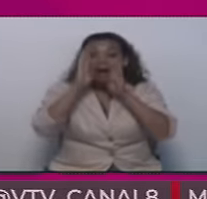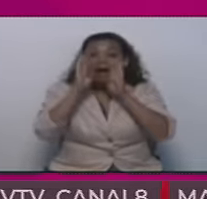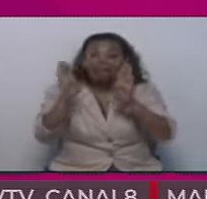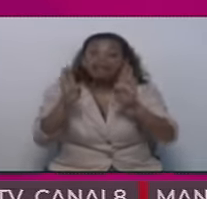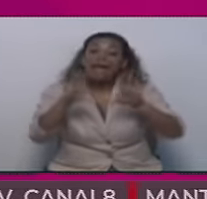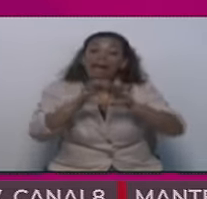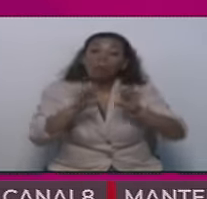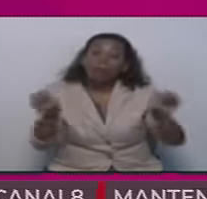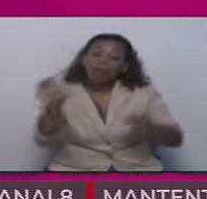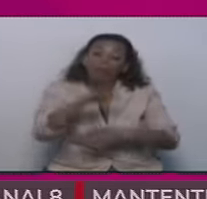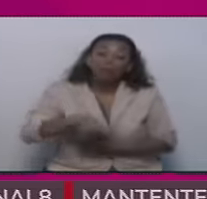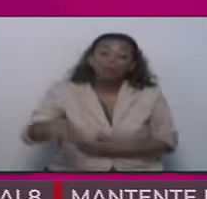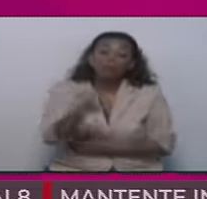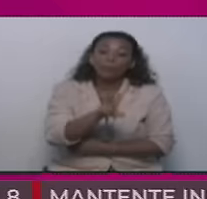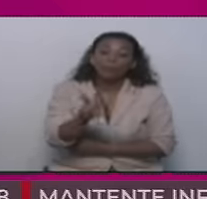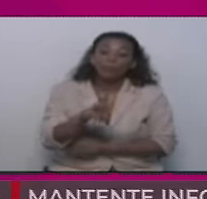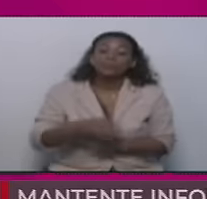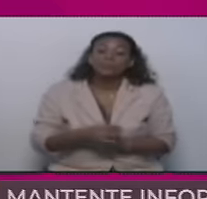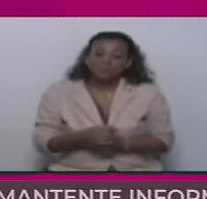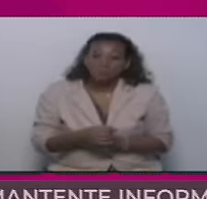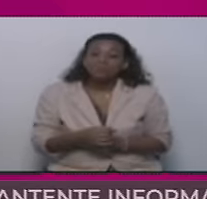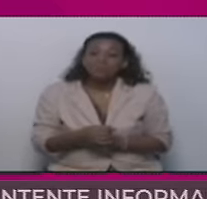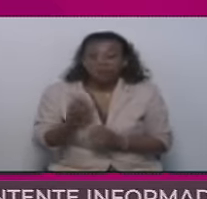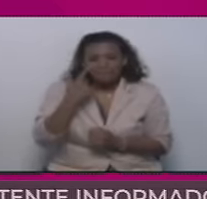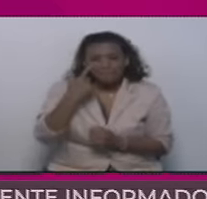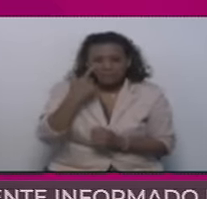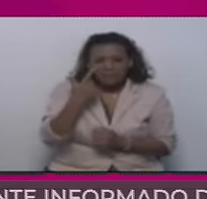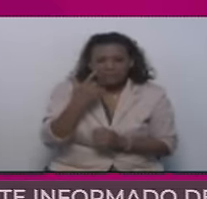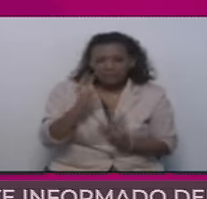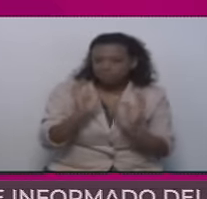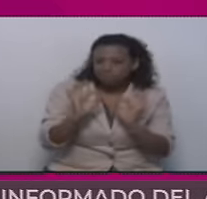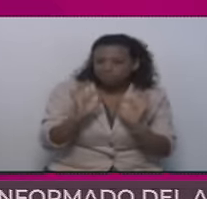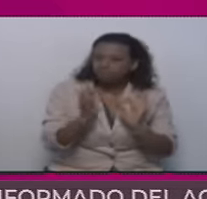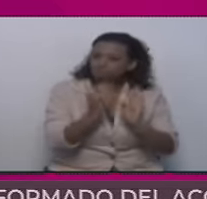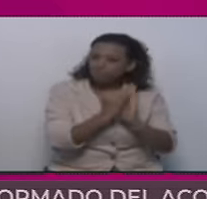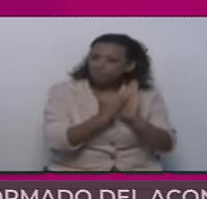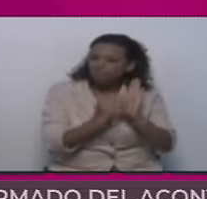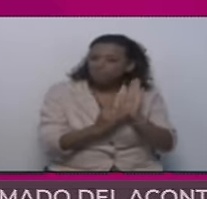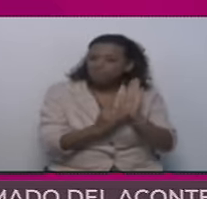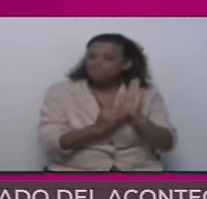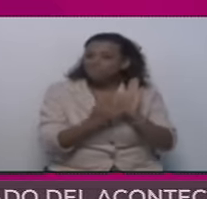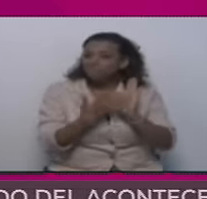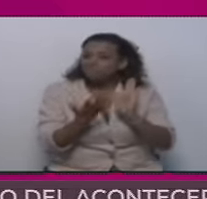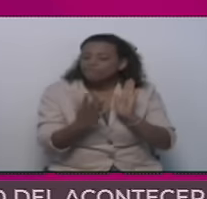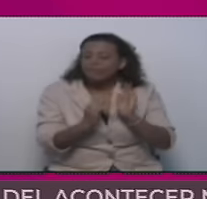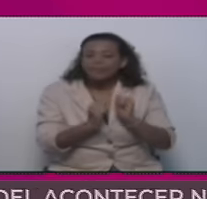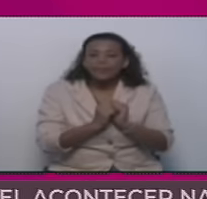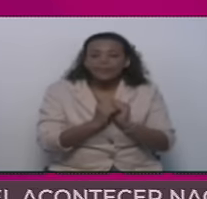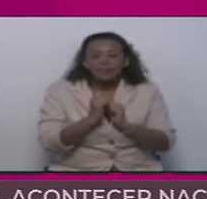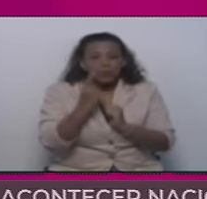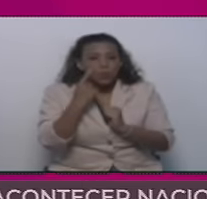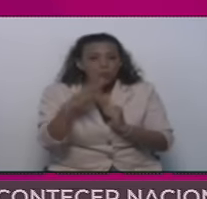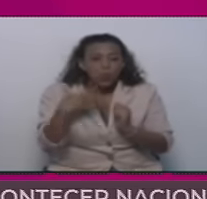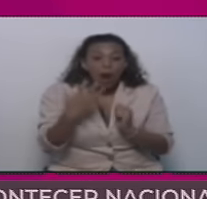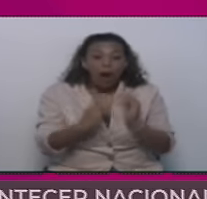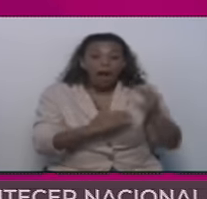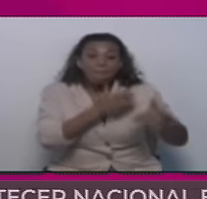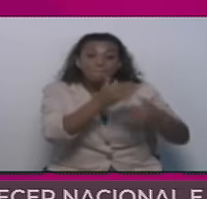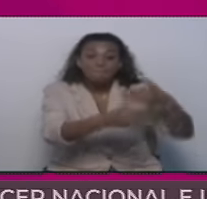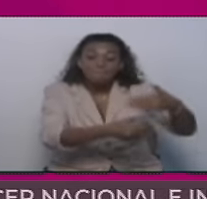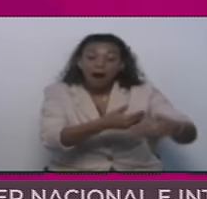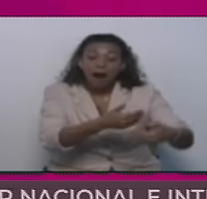aparato educativo del país. Fíjense lo que es el avance.